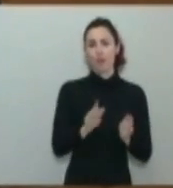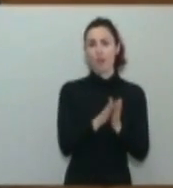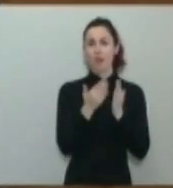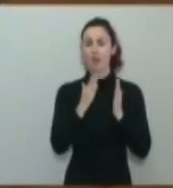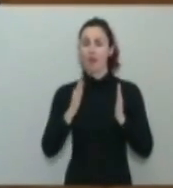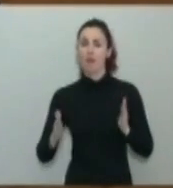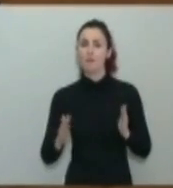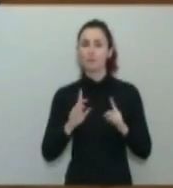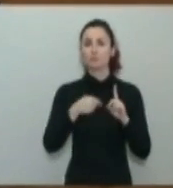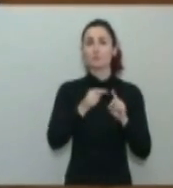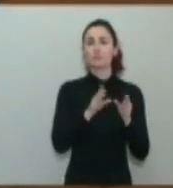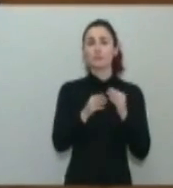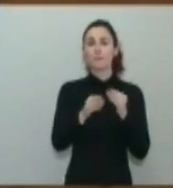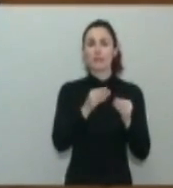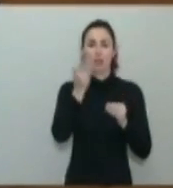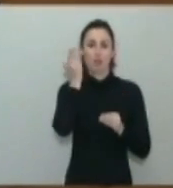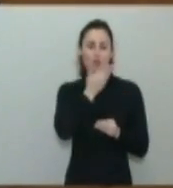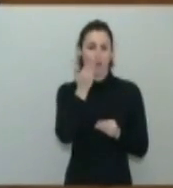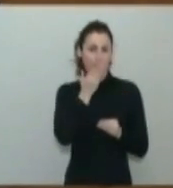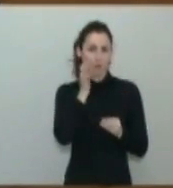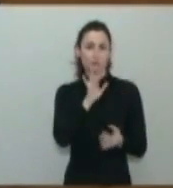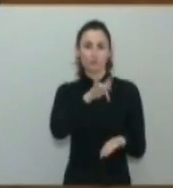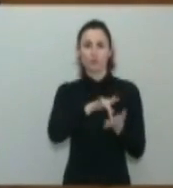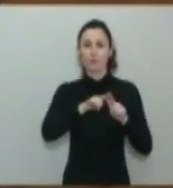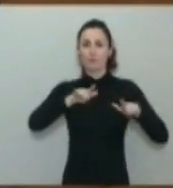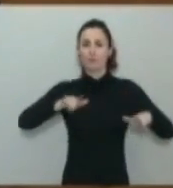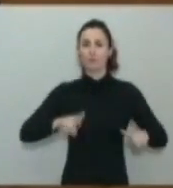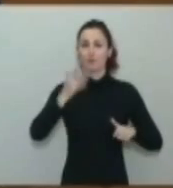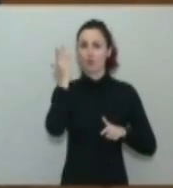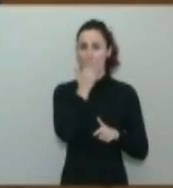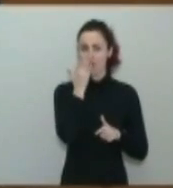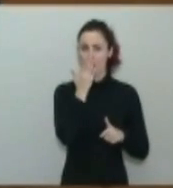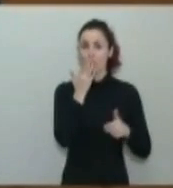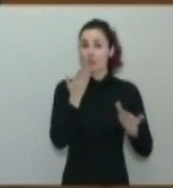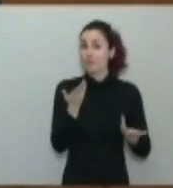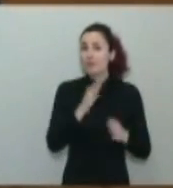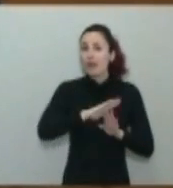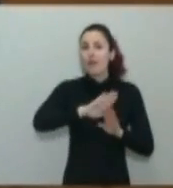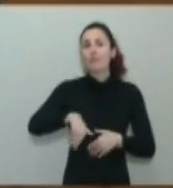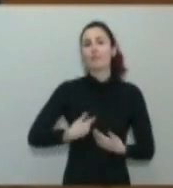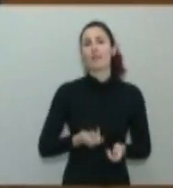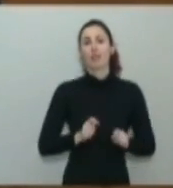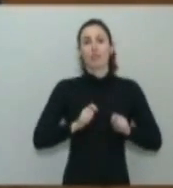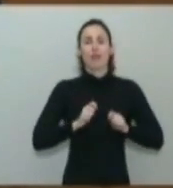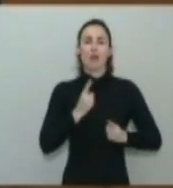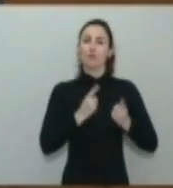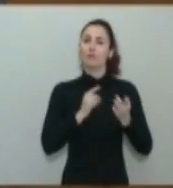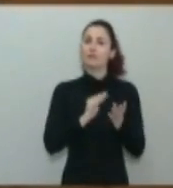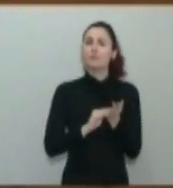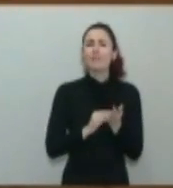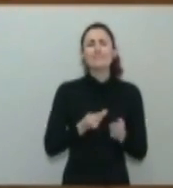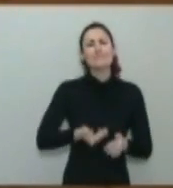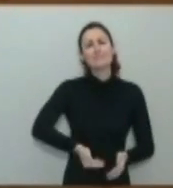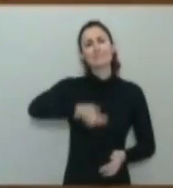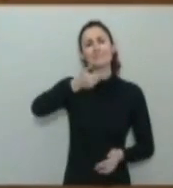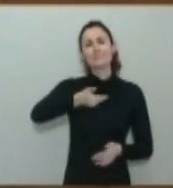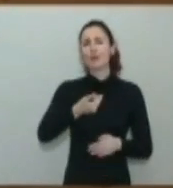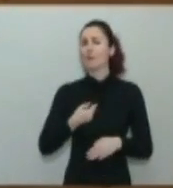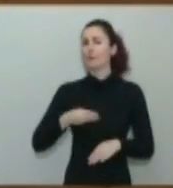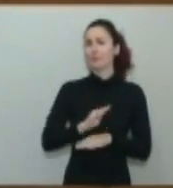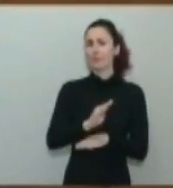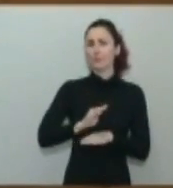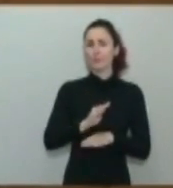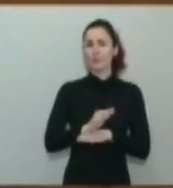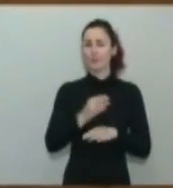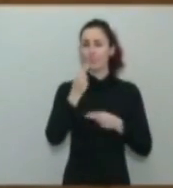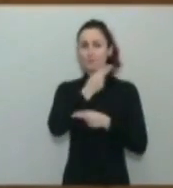de texto y el material escolar empleado en las aulas, hace que resulte, en muchos casos, imprescindible la concesión de ayudas públicas a